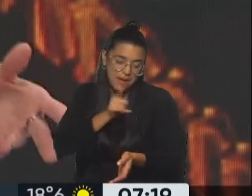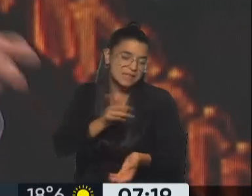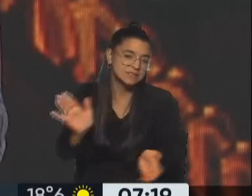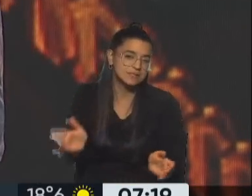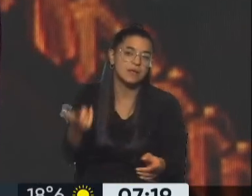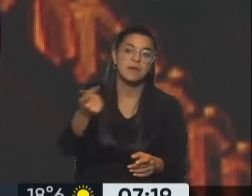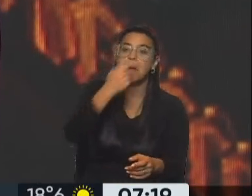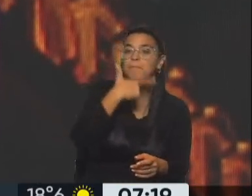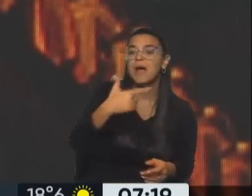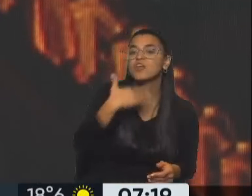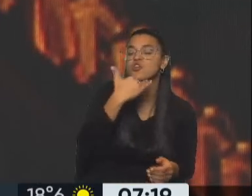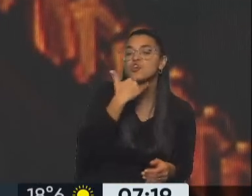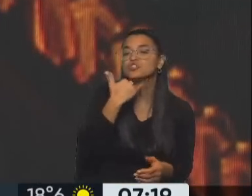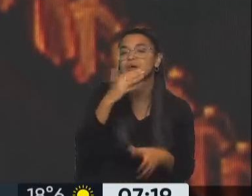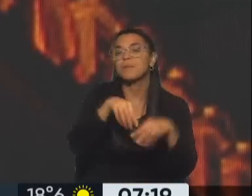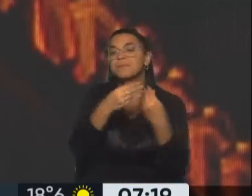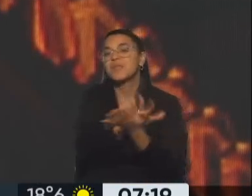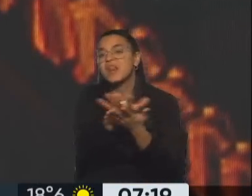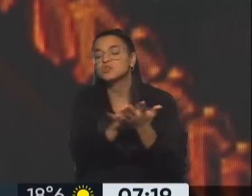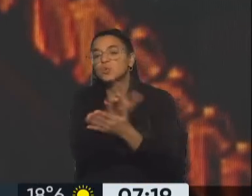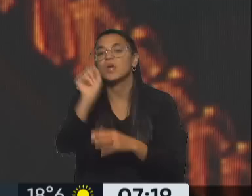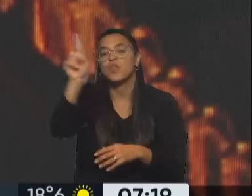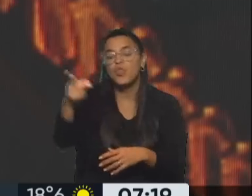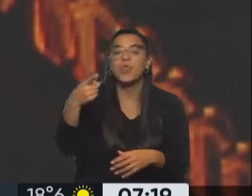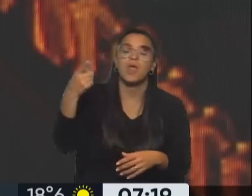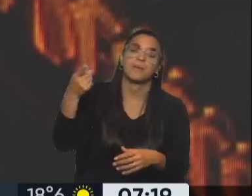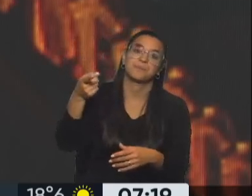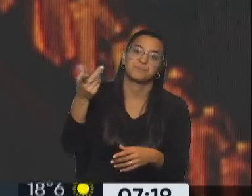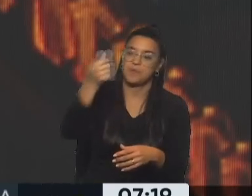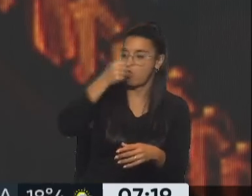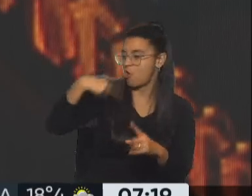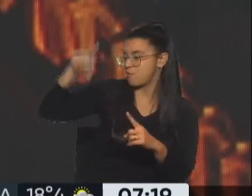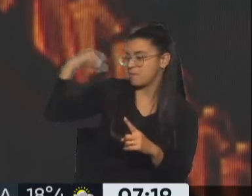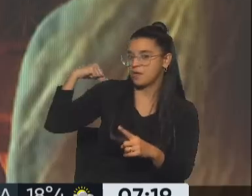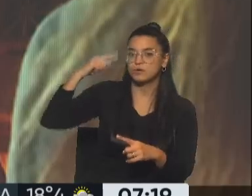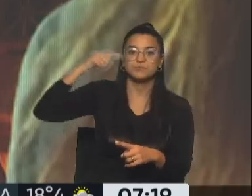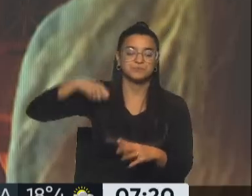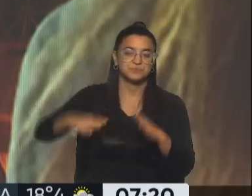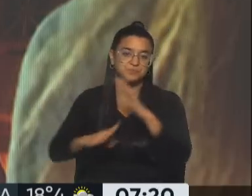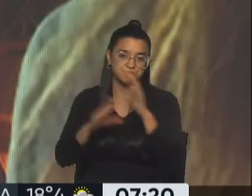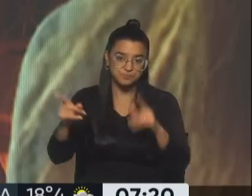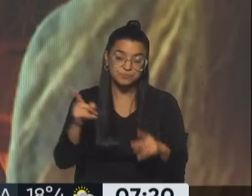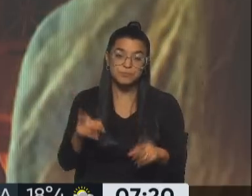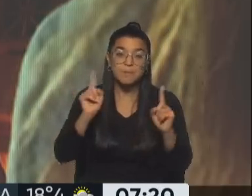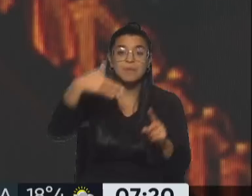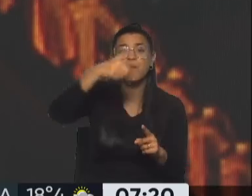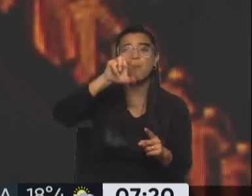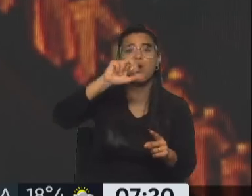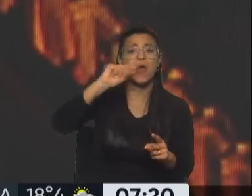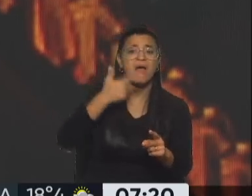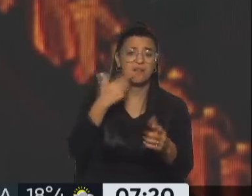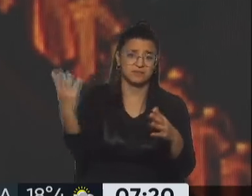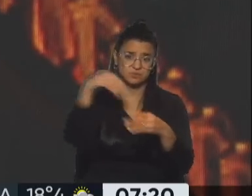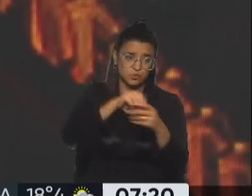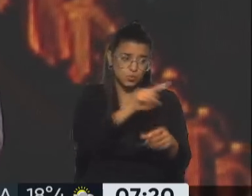desconociendo Macri los resultados electorales del domingo pasado y la Corte Suprema avanzando bueno, sobre los... feudal propio que Morales, ¿no?